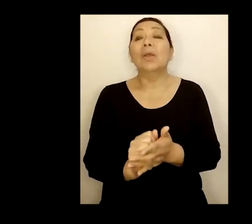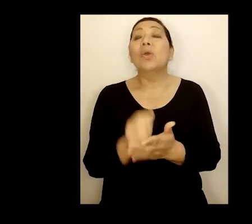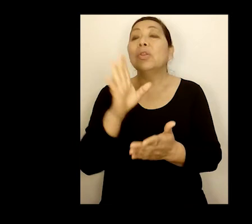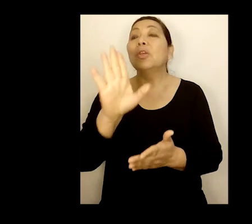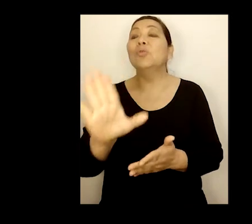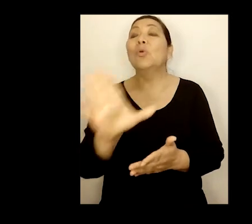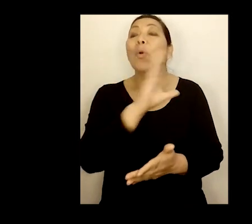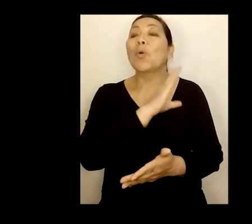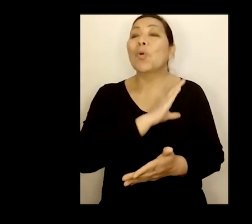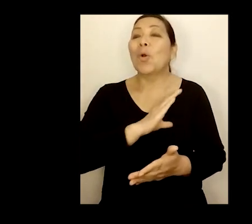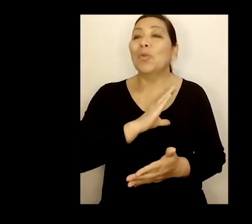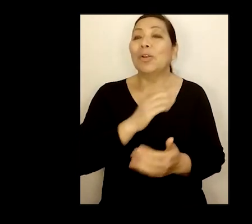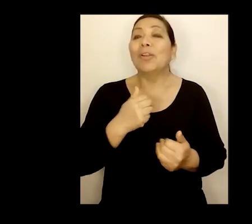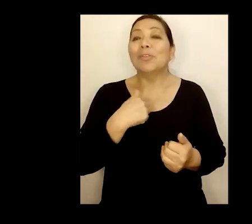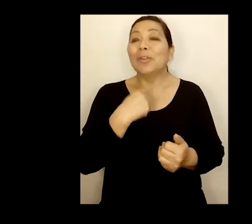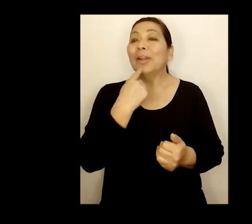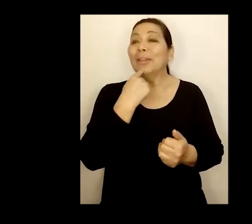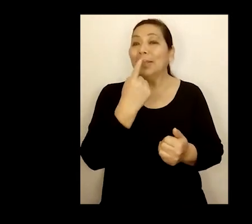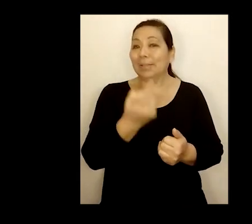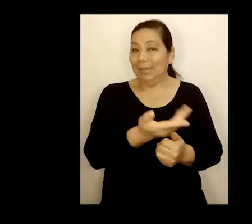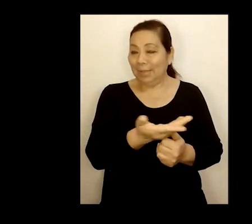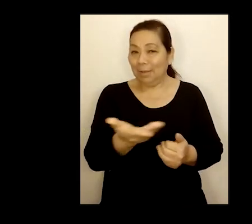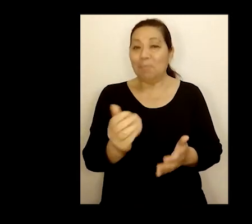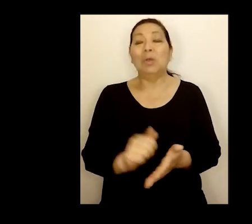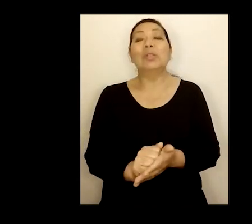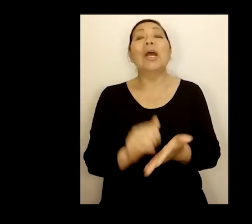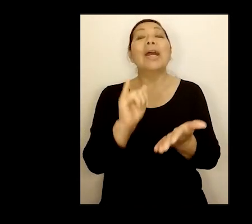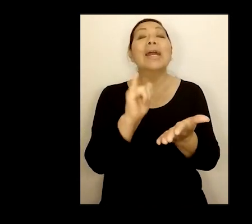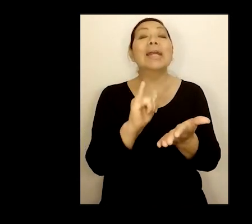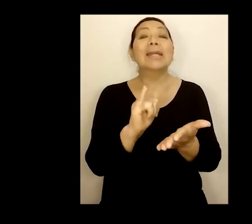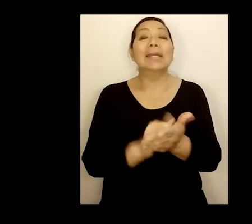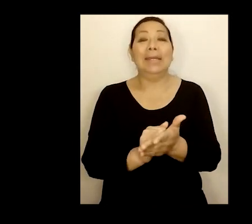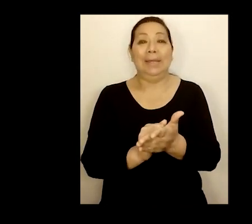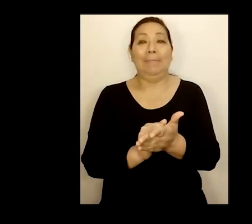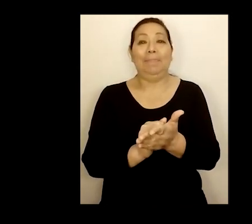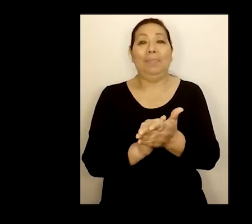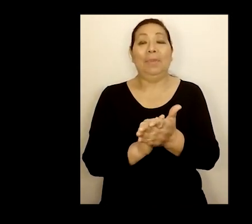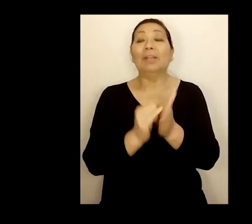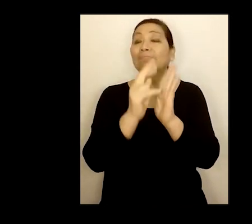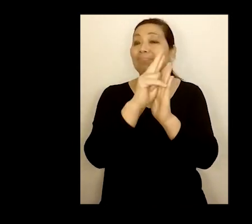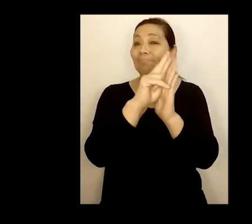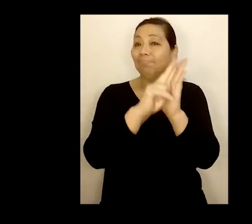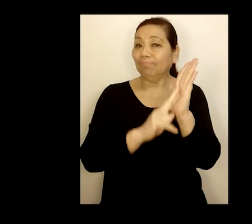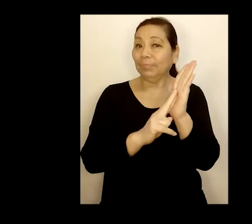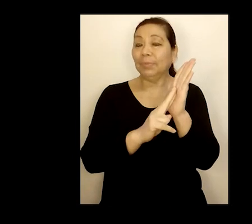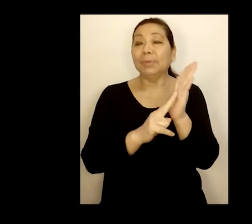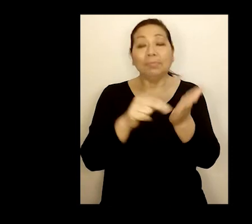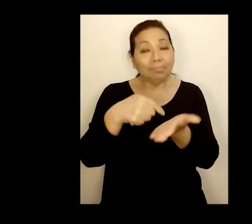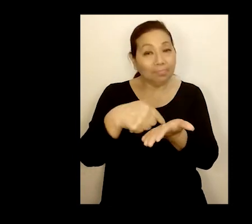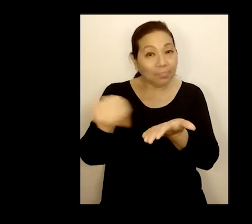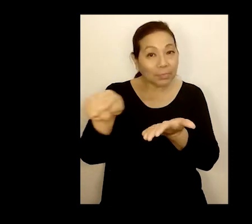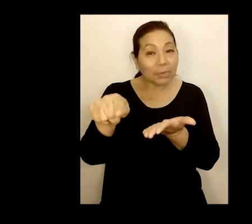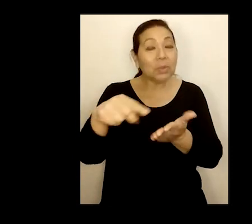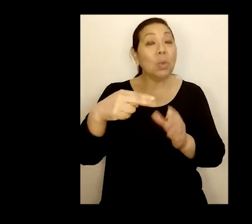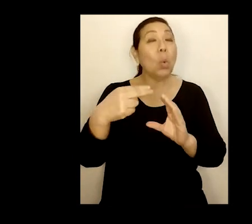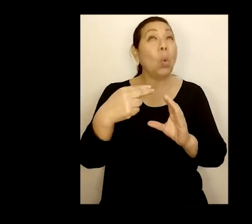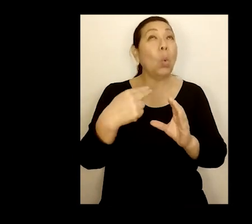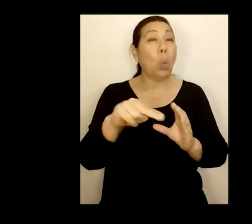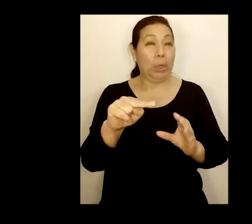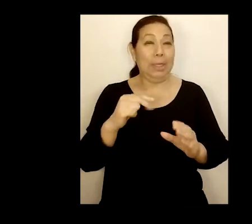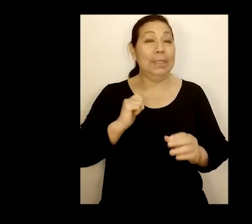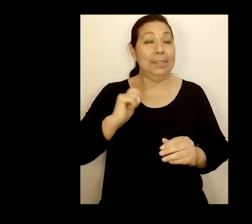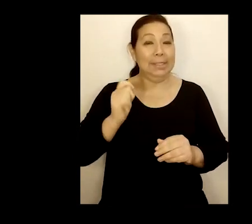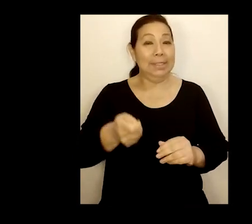la conducta, nosotros apreciamos, señores magistrados, que la resolución que emite el juez de